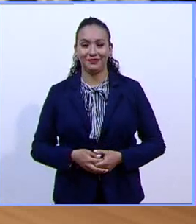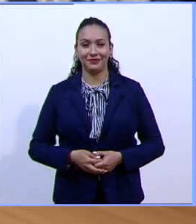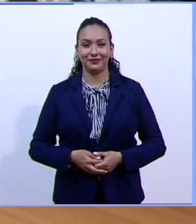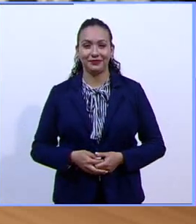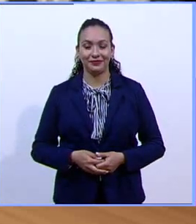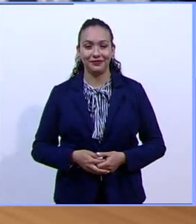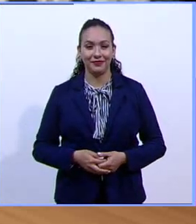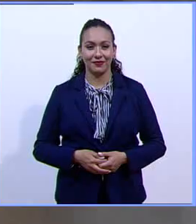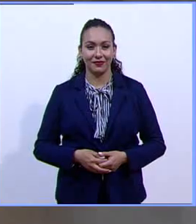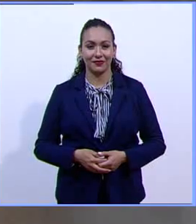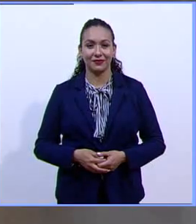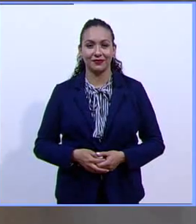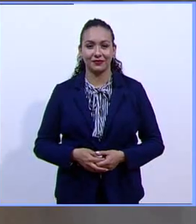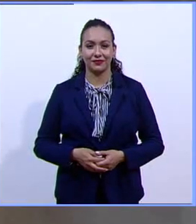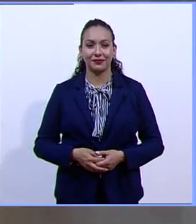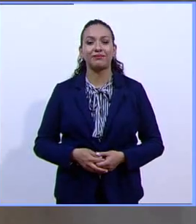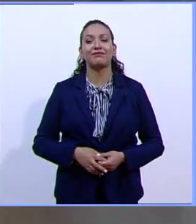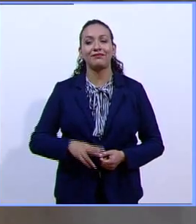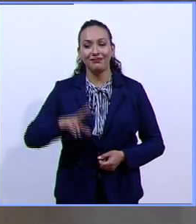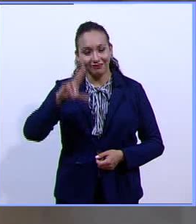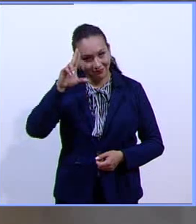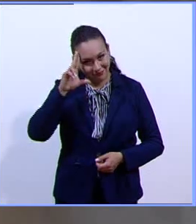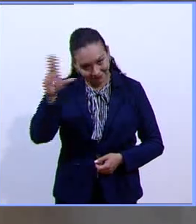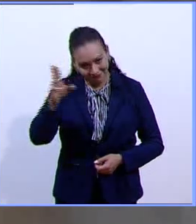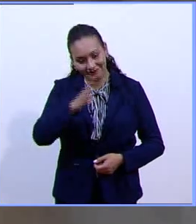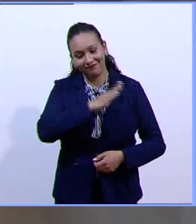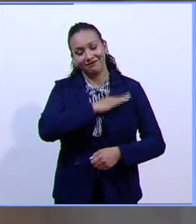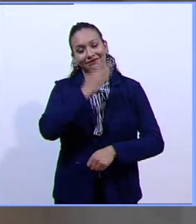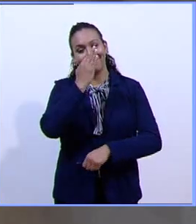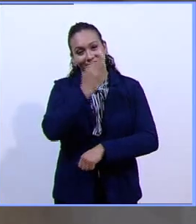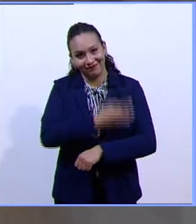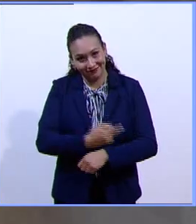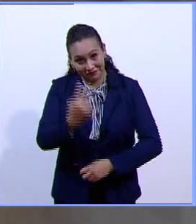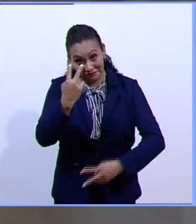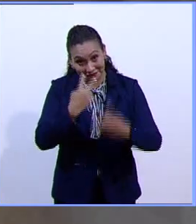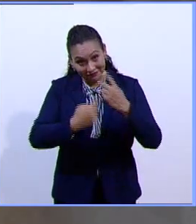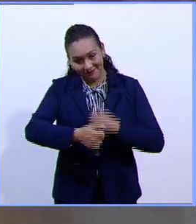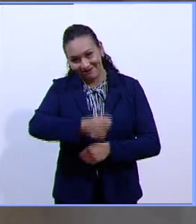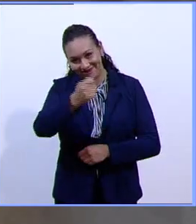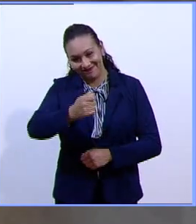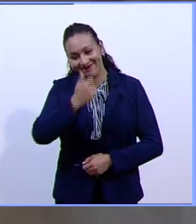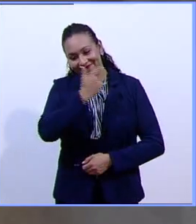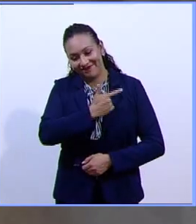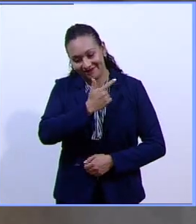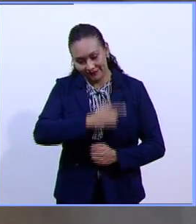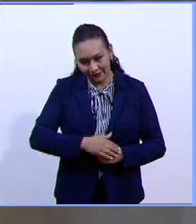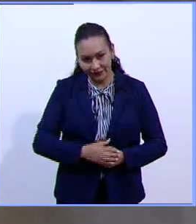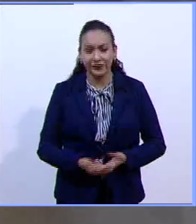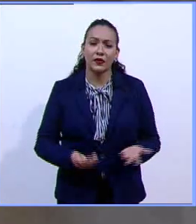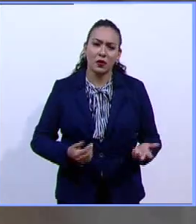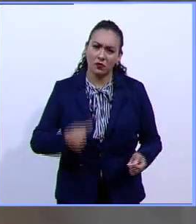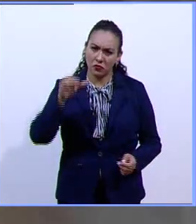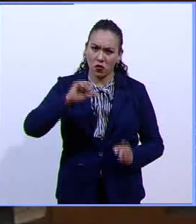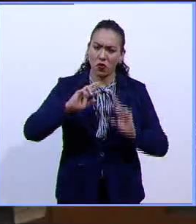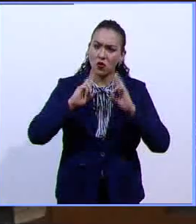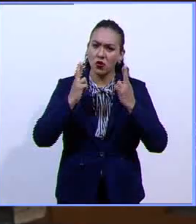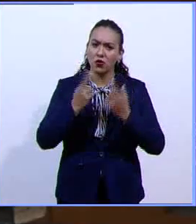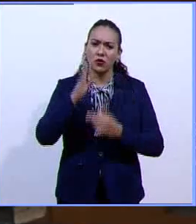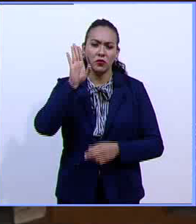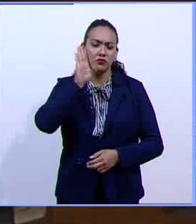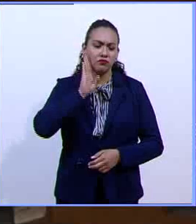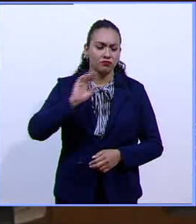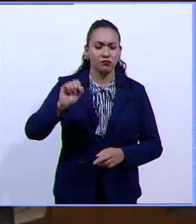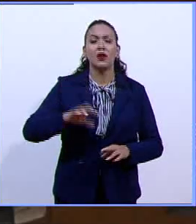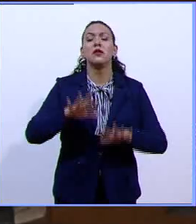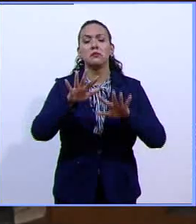tardes. ¿Qué tal? Muy buenas tardes a todas las personas que siguen esta transmisión. El Pleno de la Suprema Corte de Justicia declaró